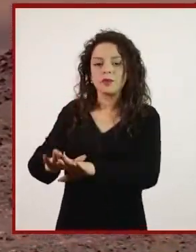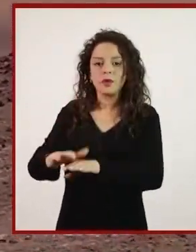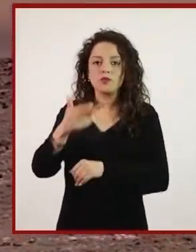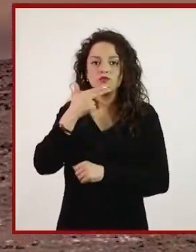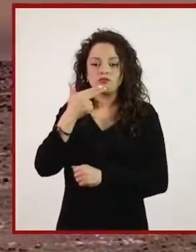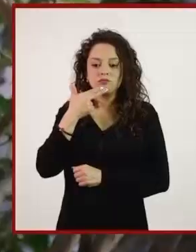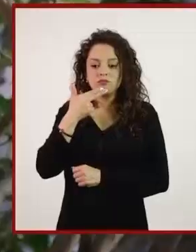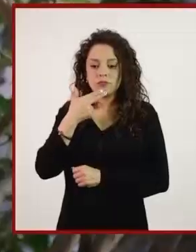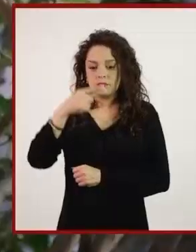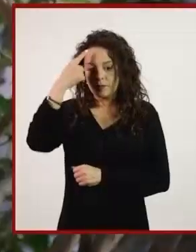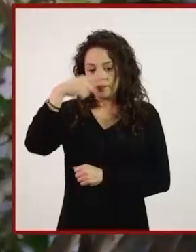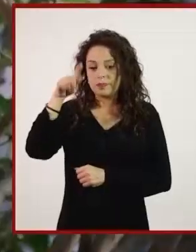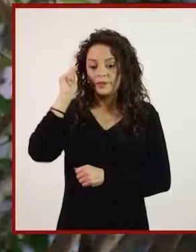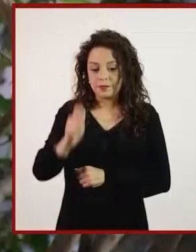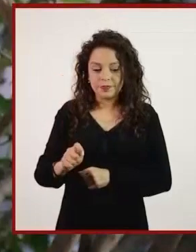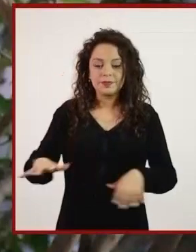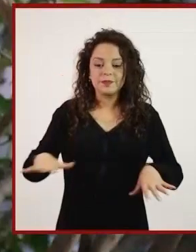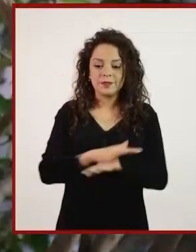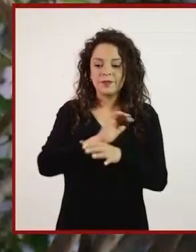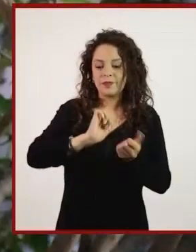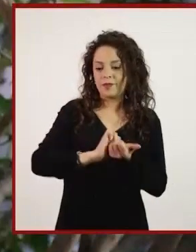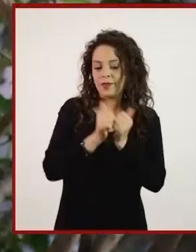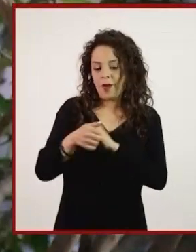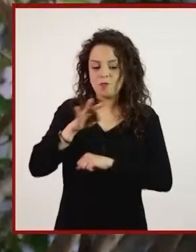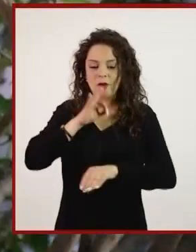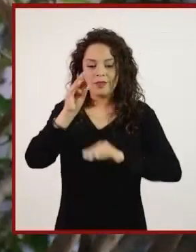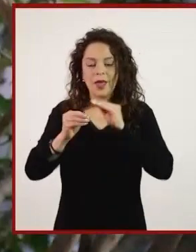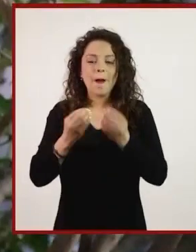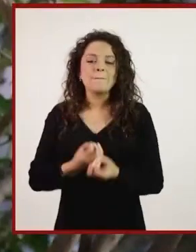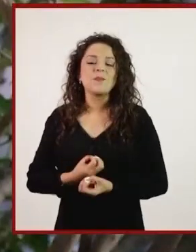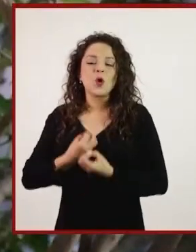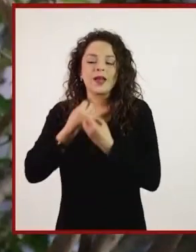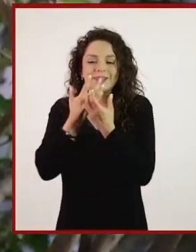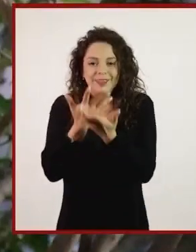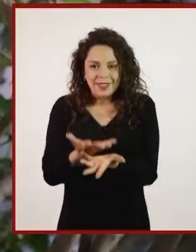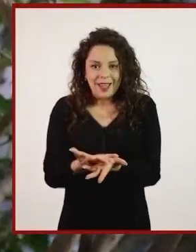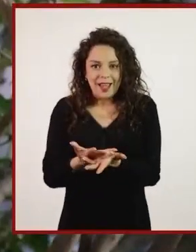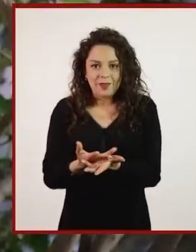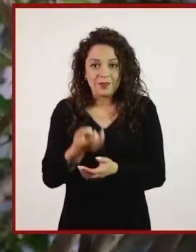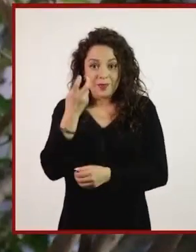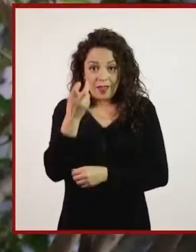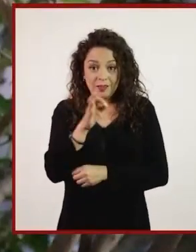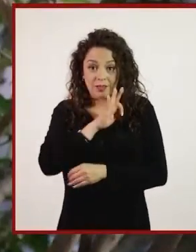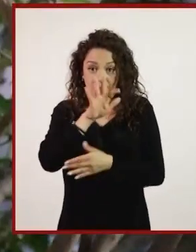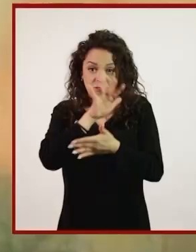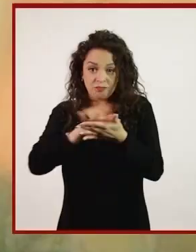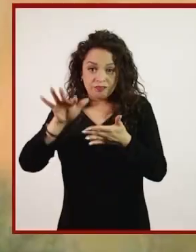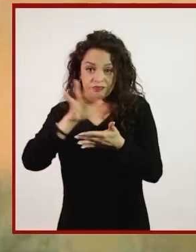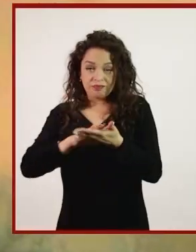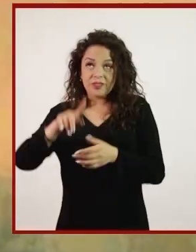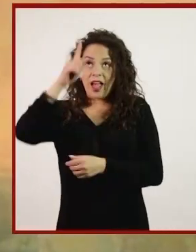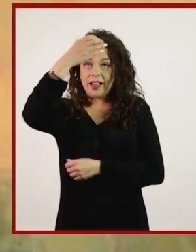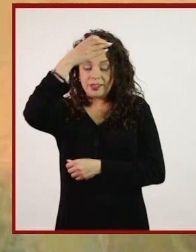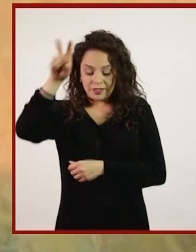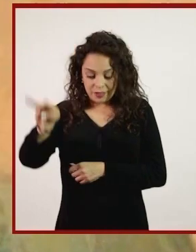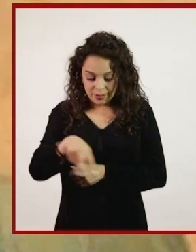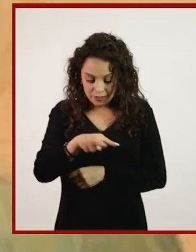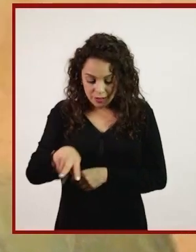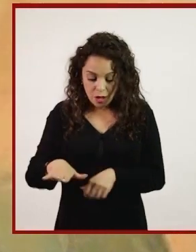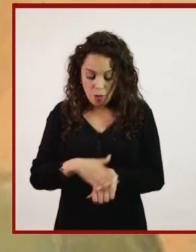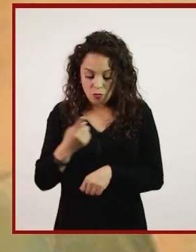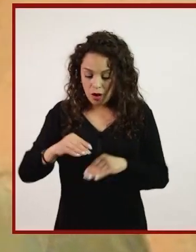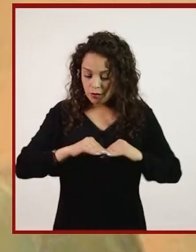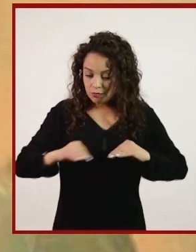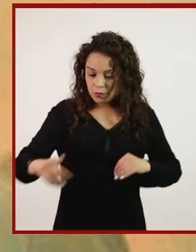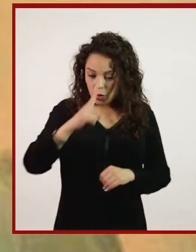la dictadura, estas frases convierten al desierto y pasa de ser una tumba a un gran cuaderno de poesía. La lectura del poema solo